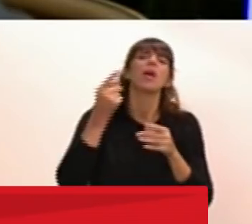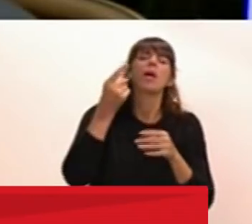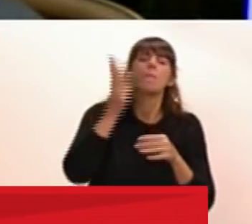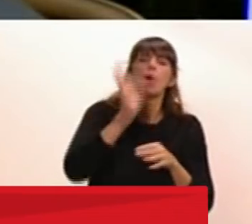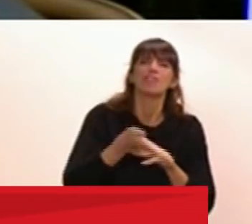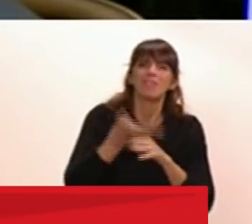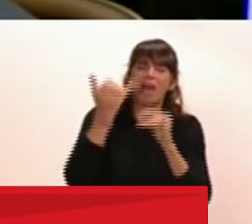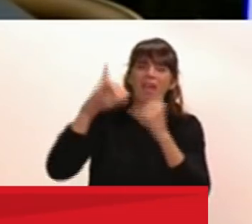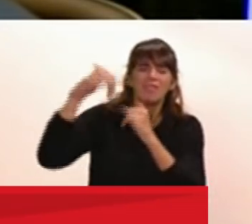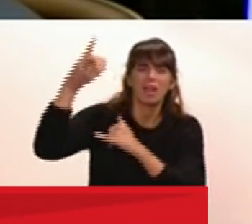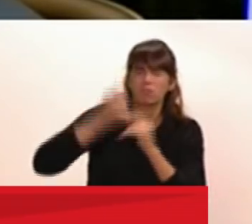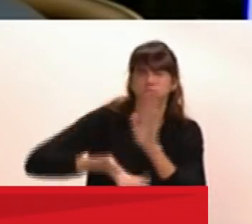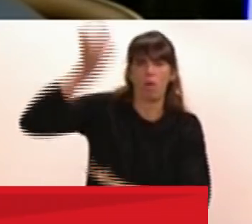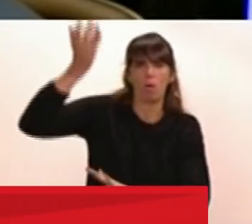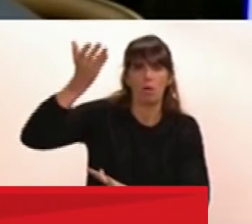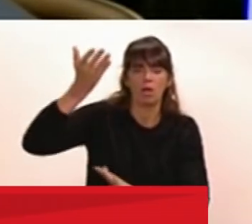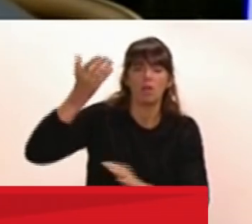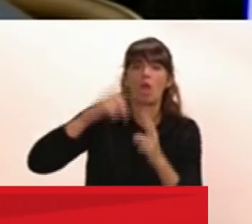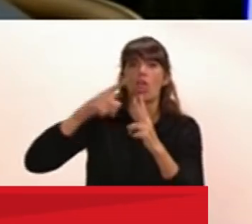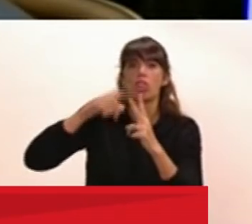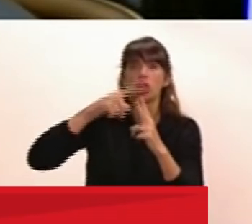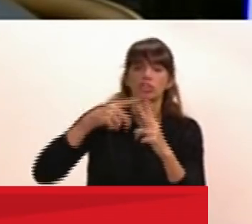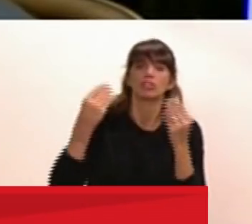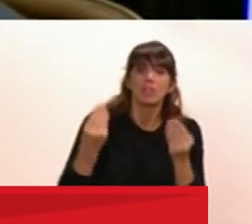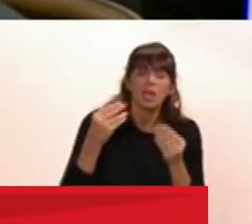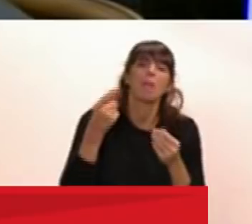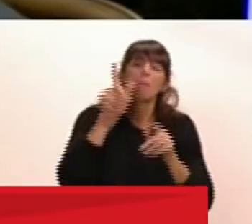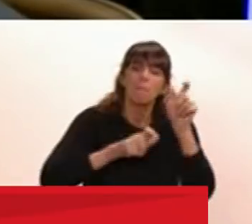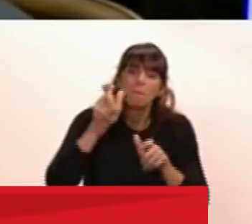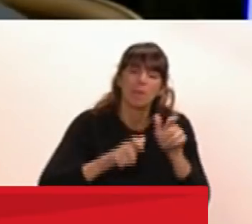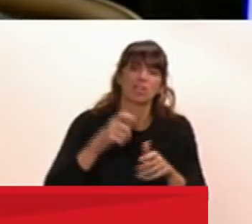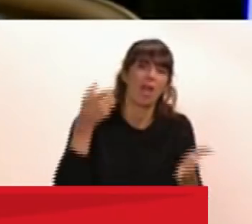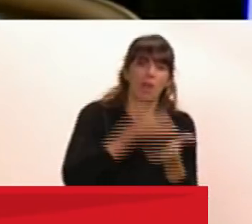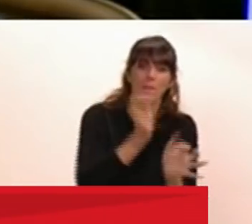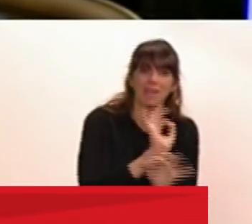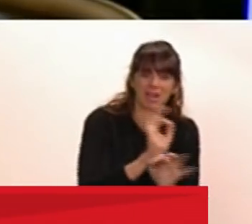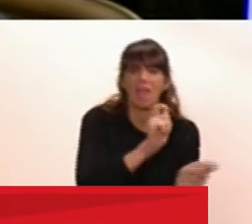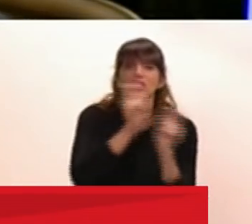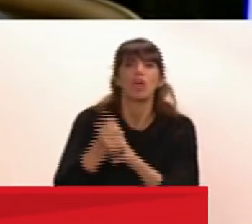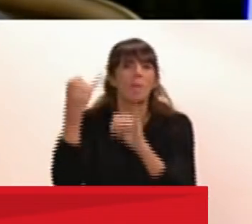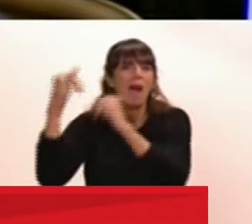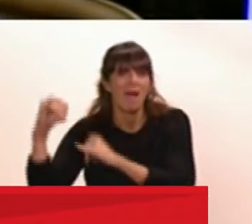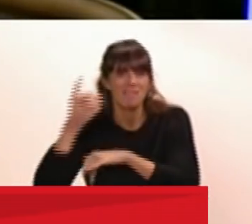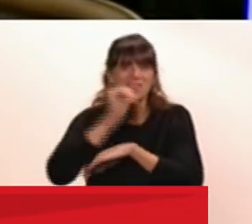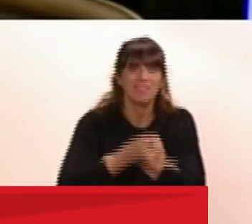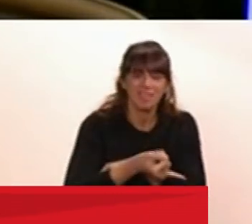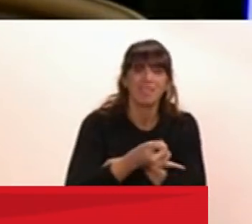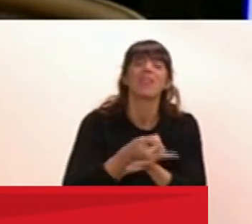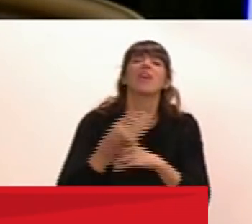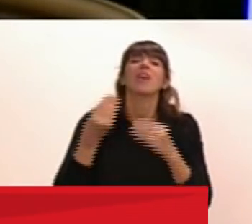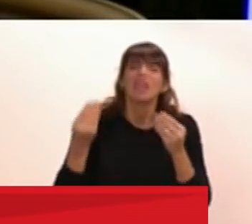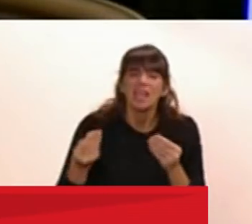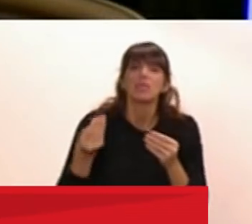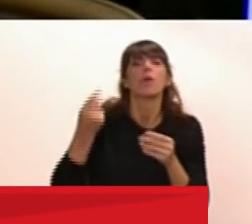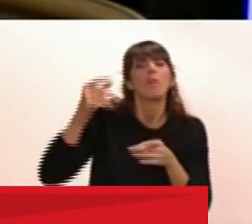recontra alta. Los dos puntos, la timba financiera y romper el mercado interno, son la fragilidad de la economía argentina. No tomaron